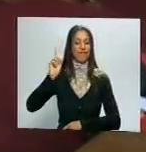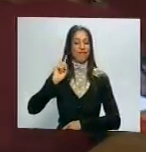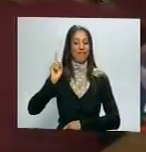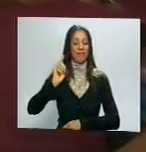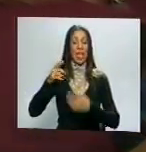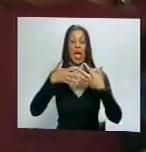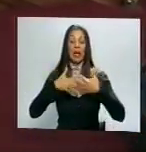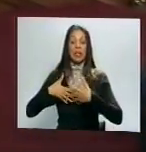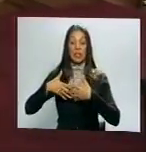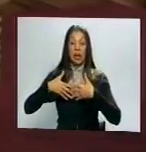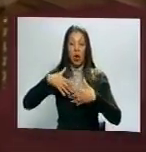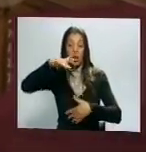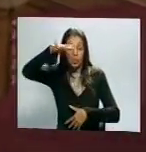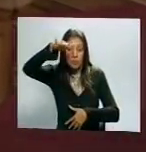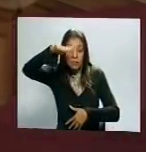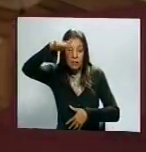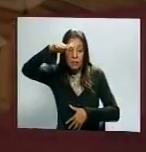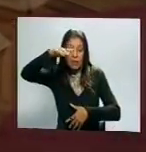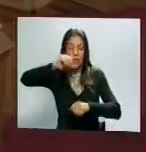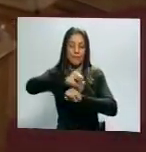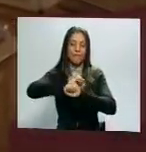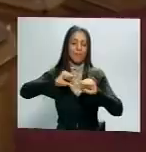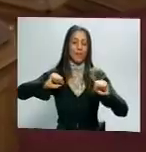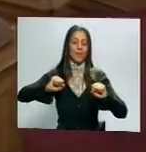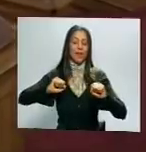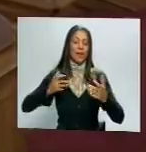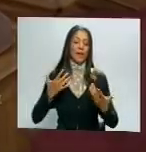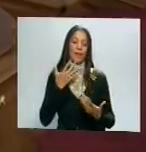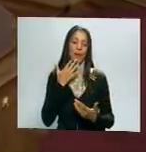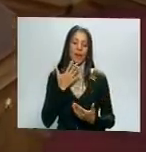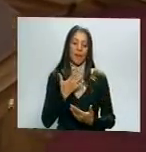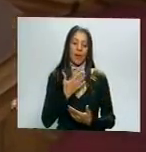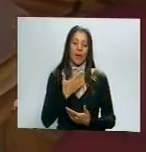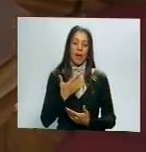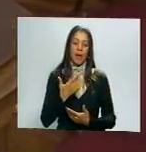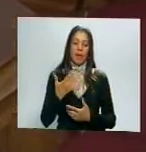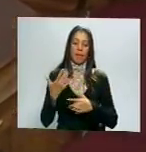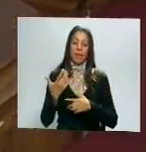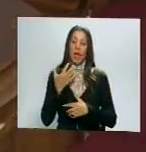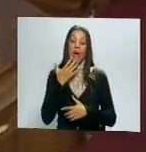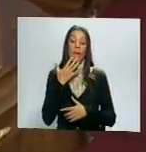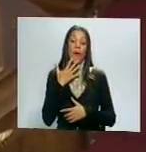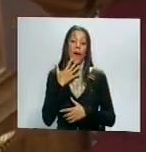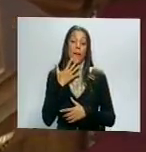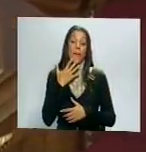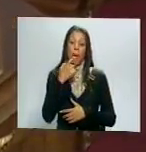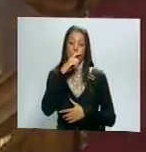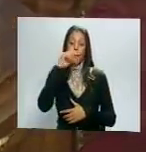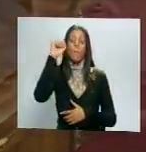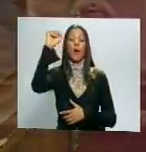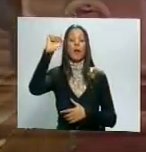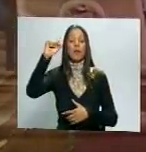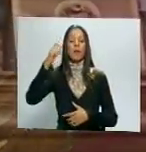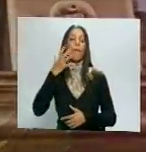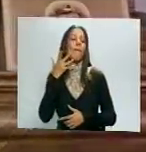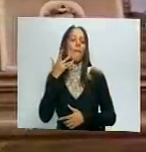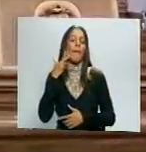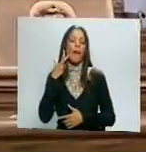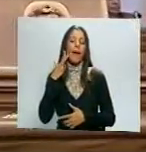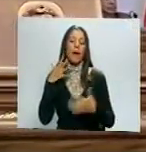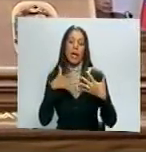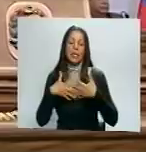del imperialismo norteamericano, estaríamos sin ningún tipo de problema. Si Nicolás Maduro fuese un presidente